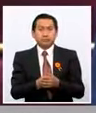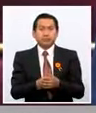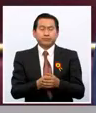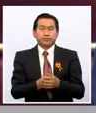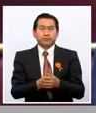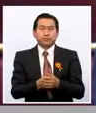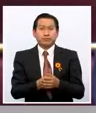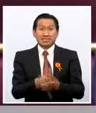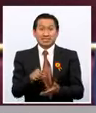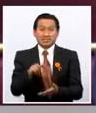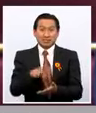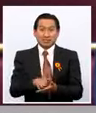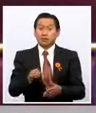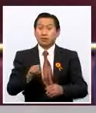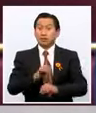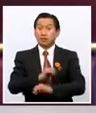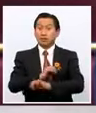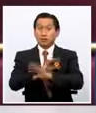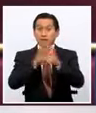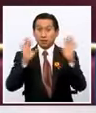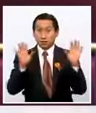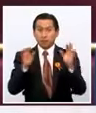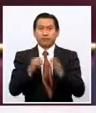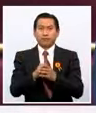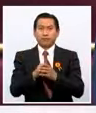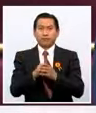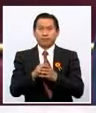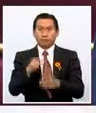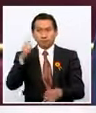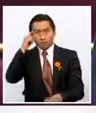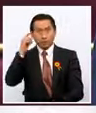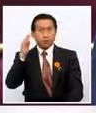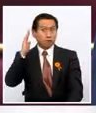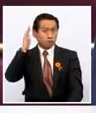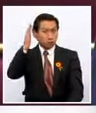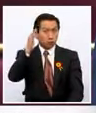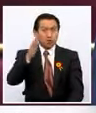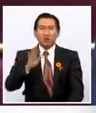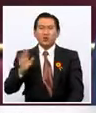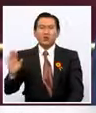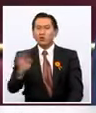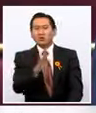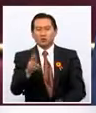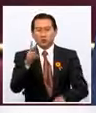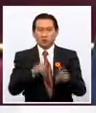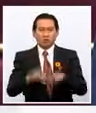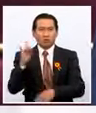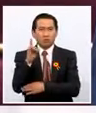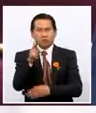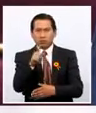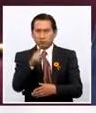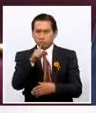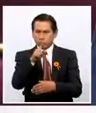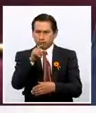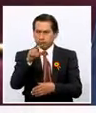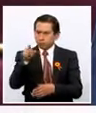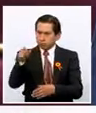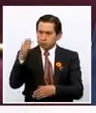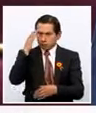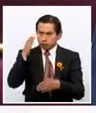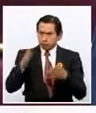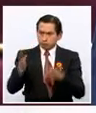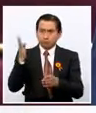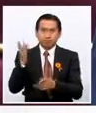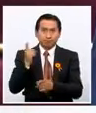por eso está claro que a la hora de pensar en el futuro los bolivianos van a elegir entre los que saben hacer